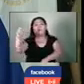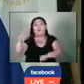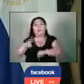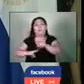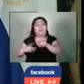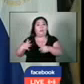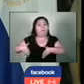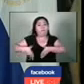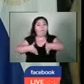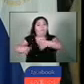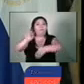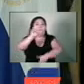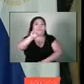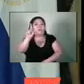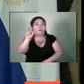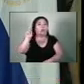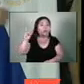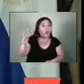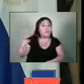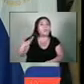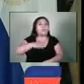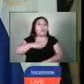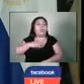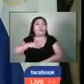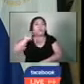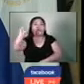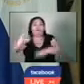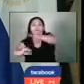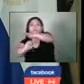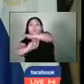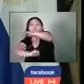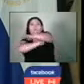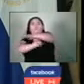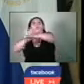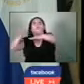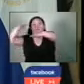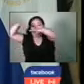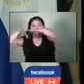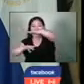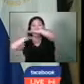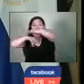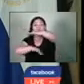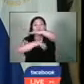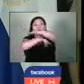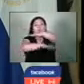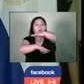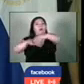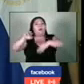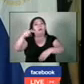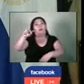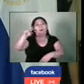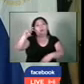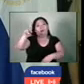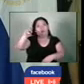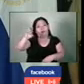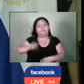más de 21 kilómetros, va a tener dos puentes grandes sobre dos ríos importantes, en San Miguel, el río Taiziguat y el río Grande.